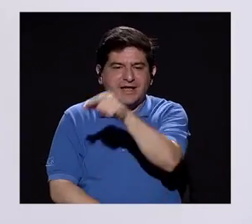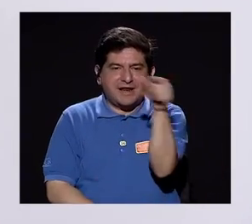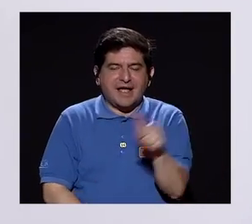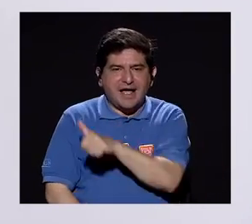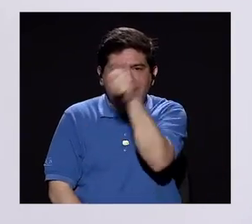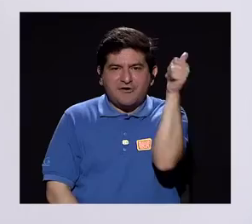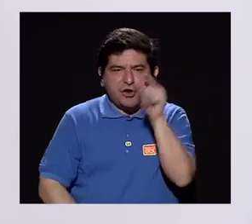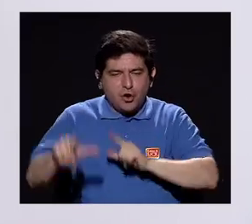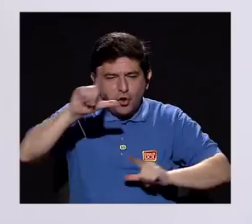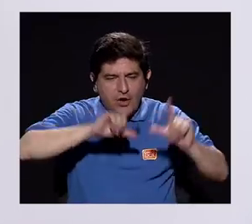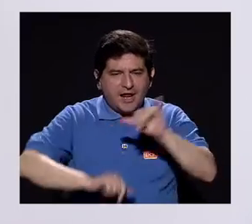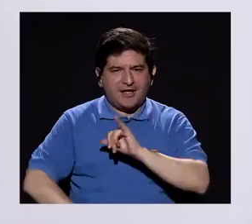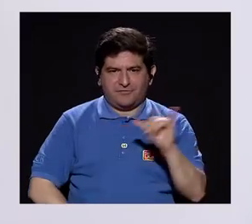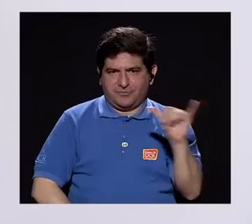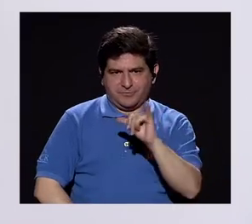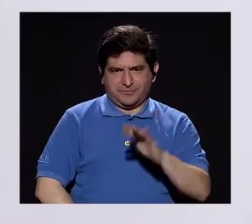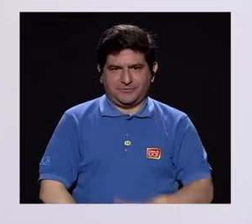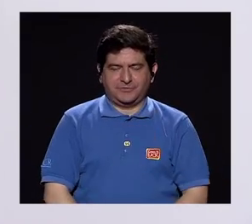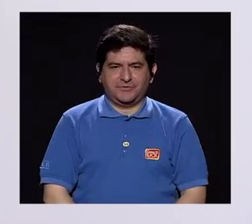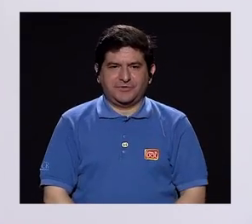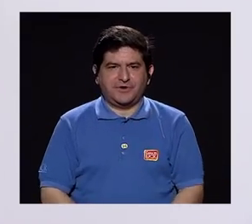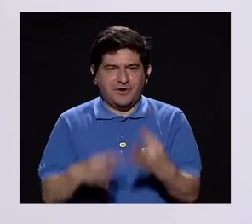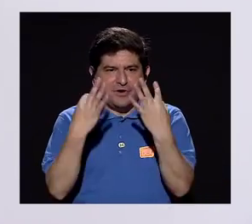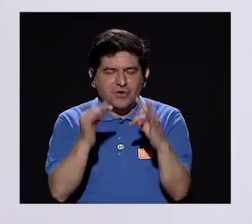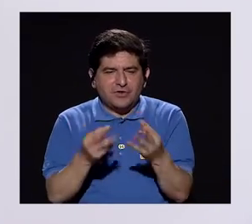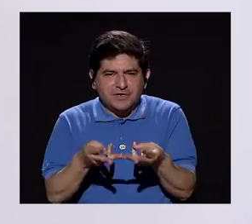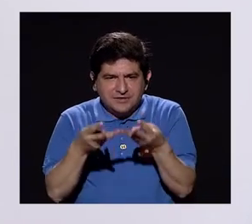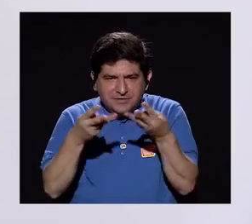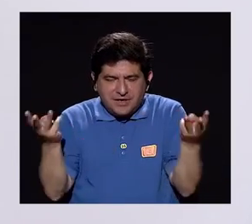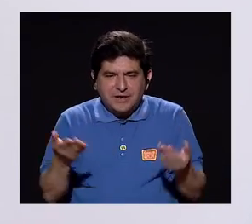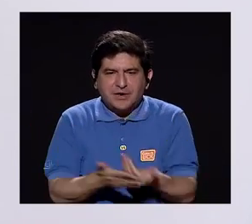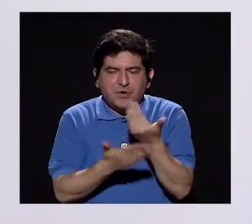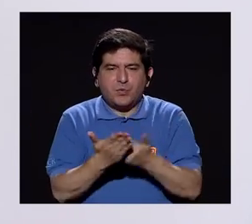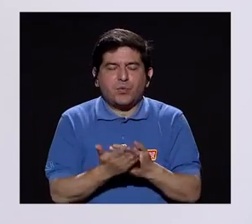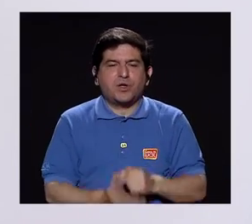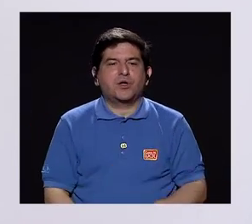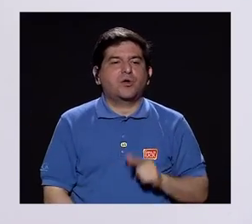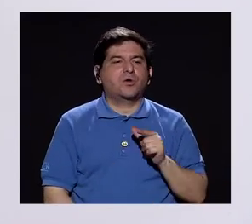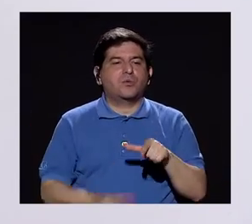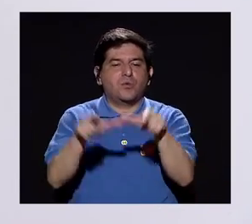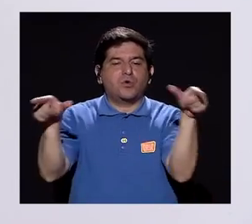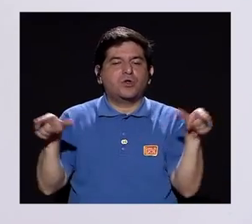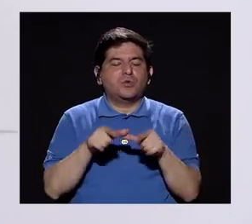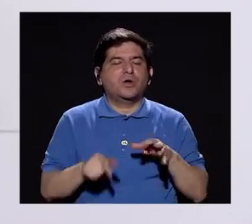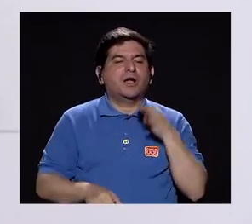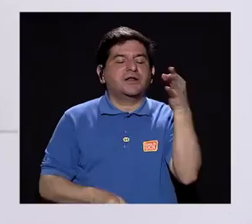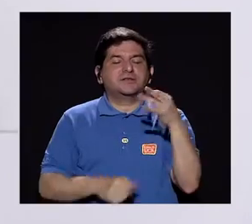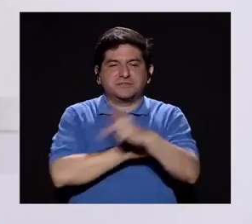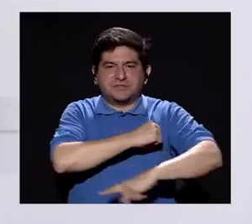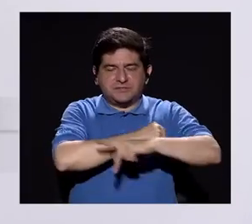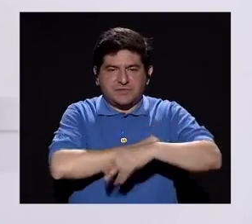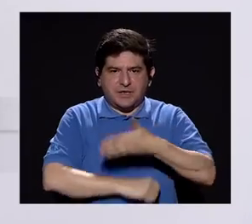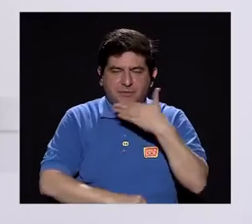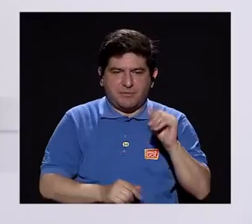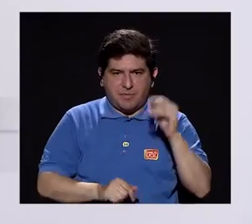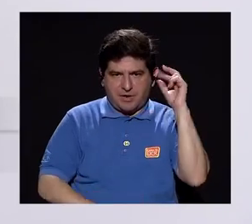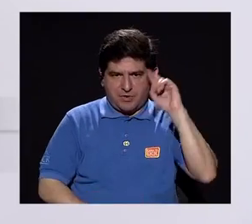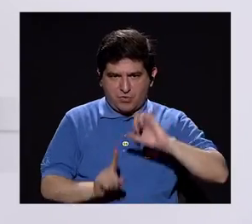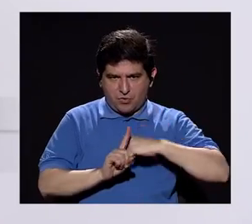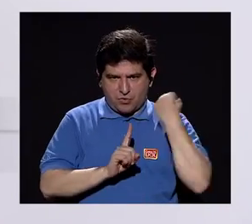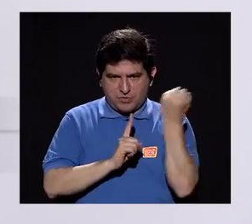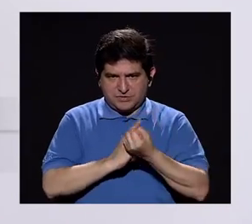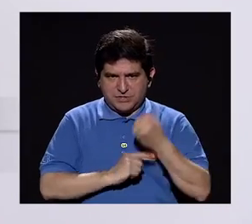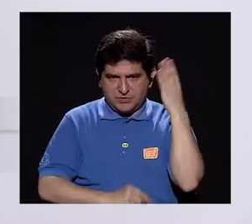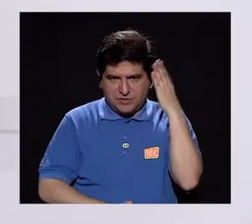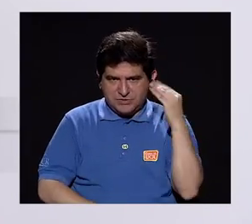río azul como laboratorio para poder crear insumos para nuevos rellenos sanitarios en el país mejorando la experiencia resulta